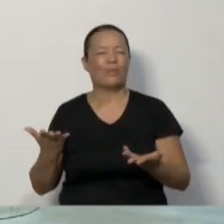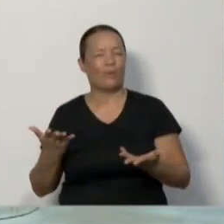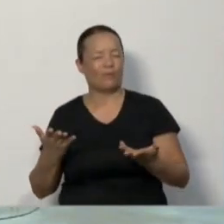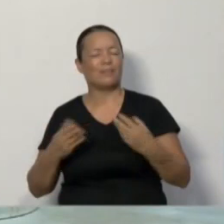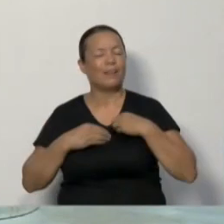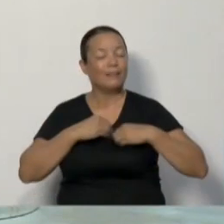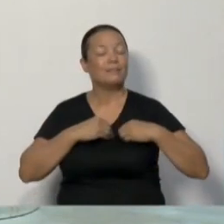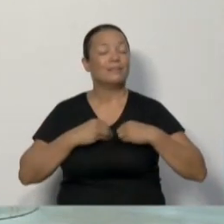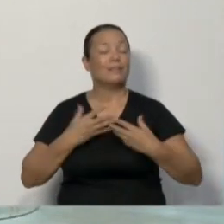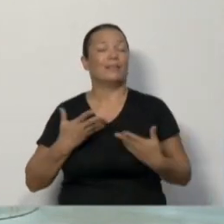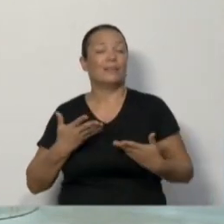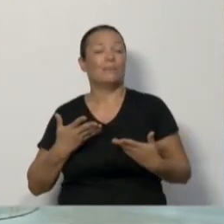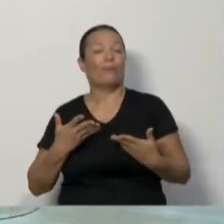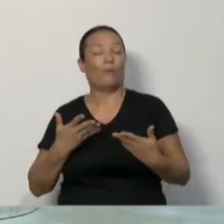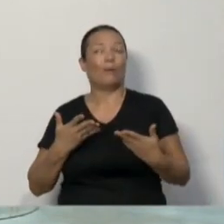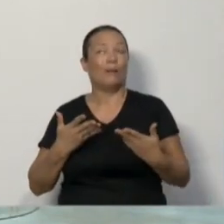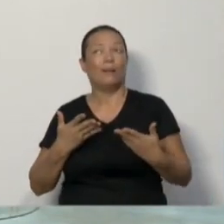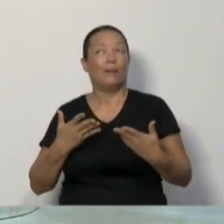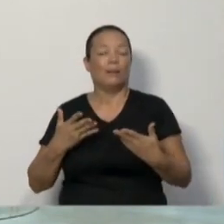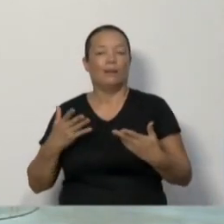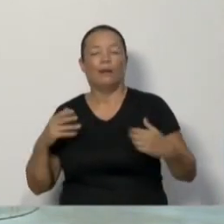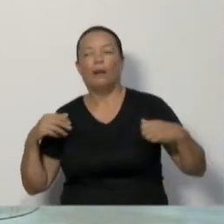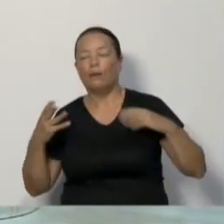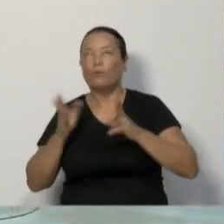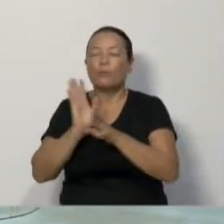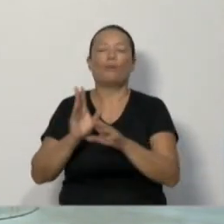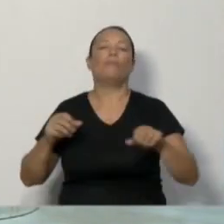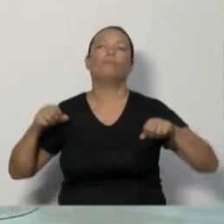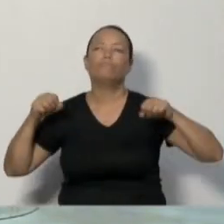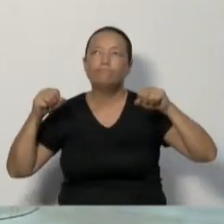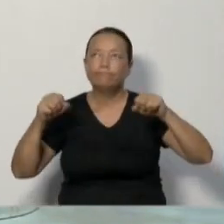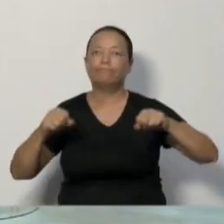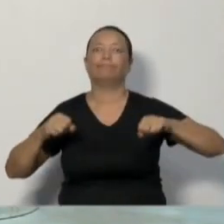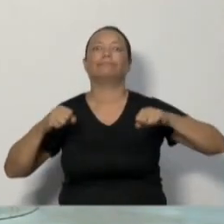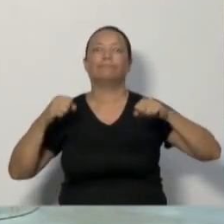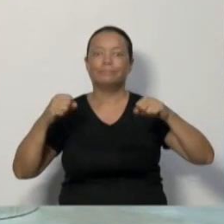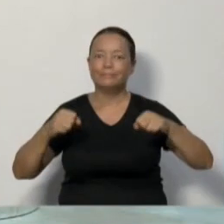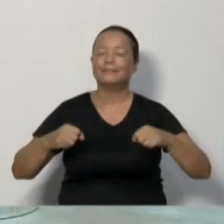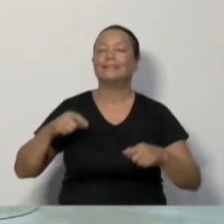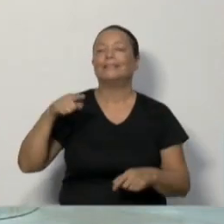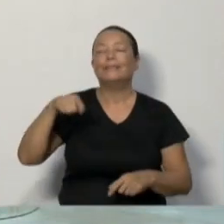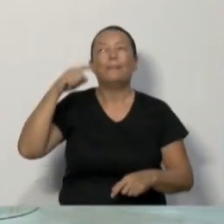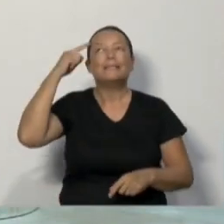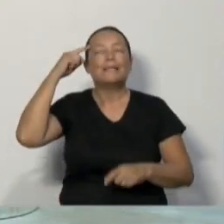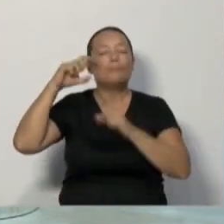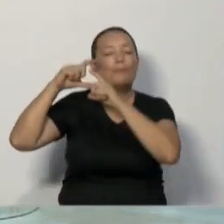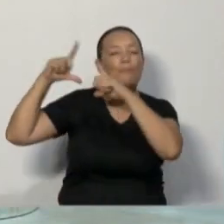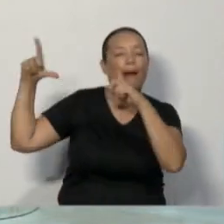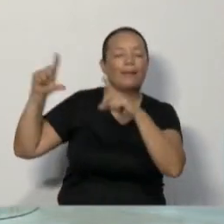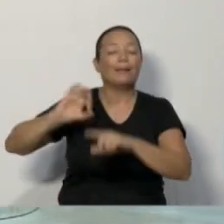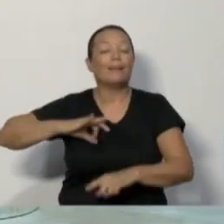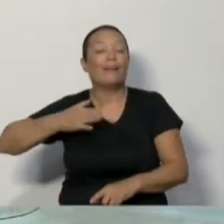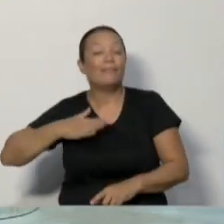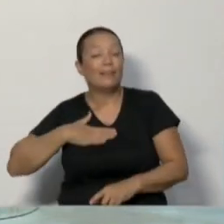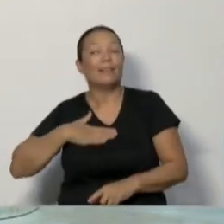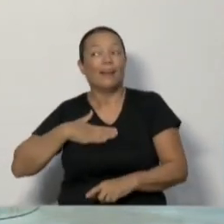entonces sentimos que la estamos remando. Hoy quisiera usar entonces la imagen de que la vida